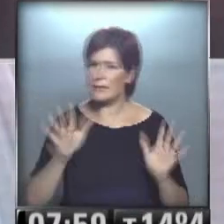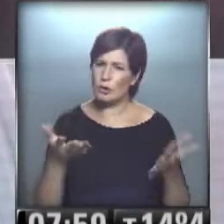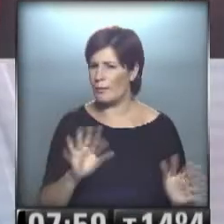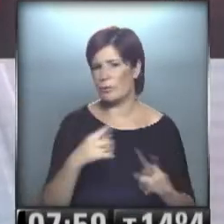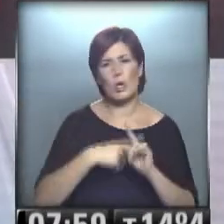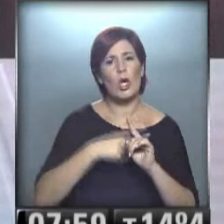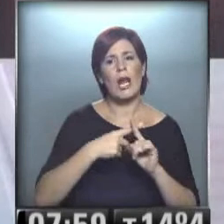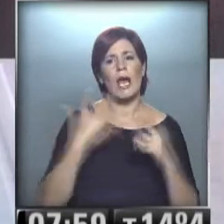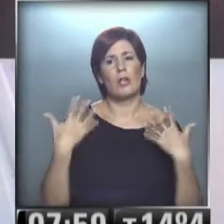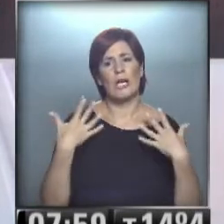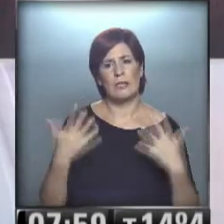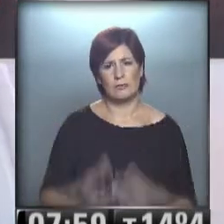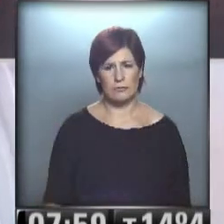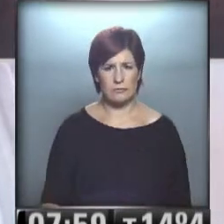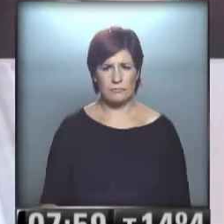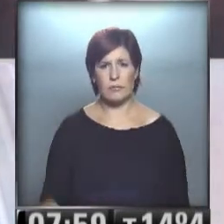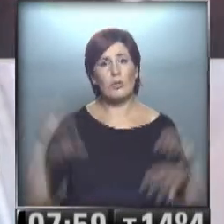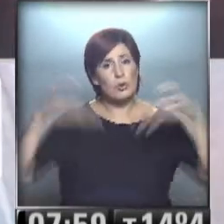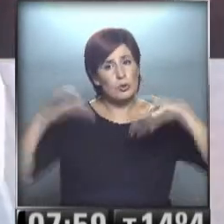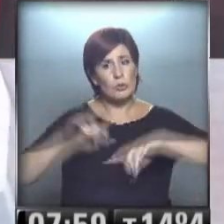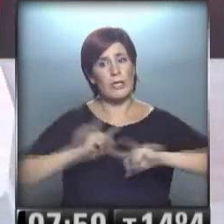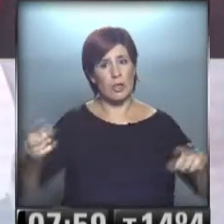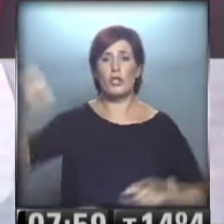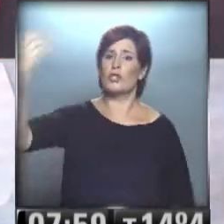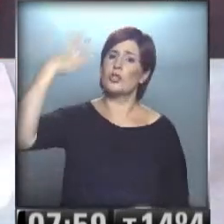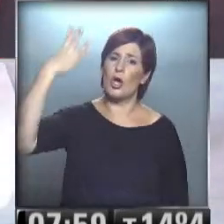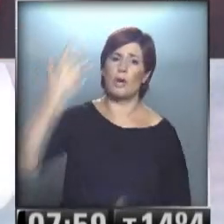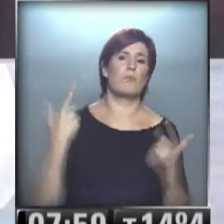Aires, 24 en todo el conurbano, no llueve, sol, por